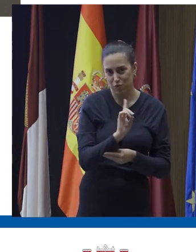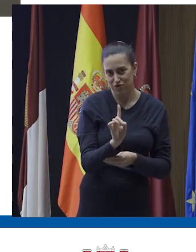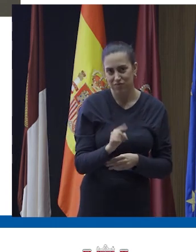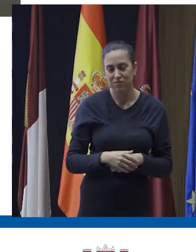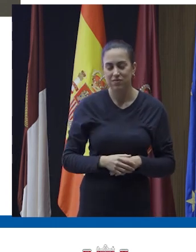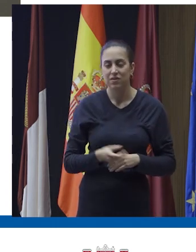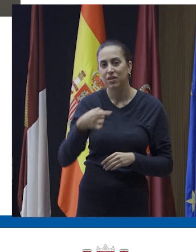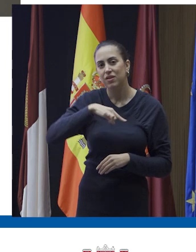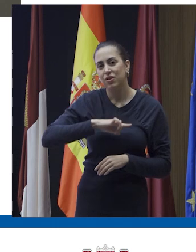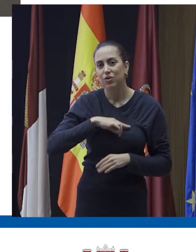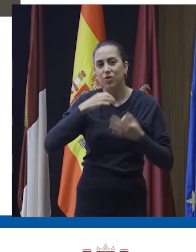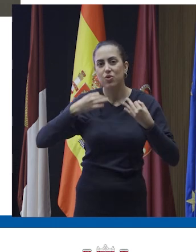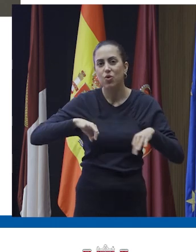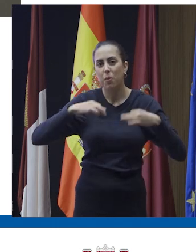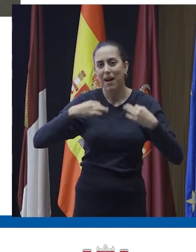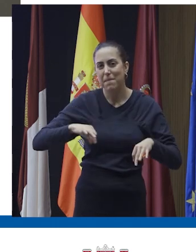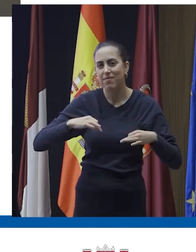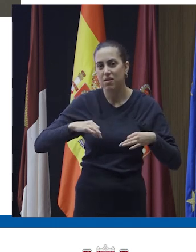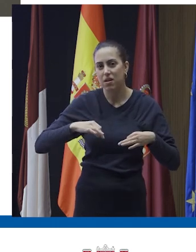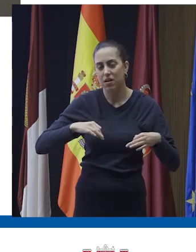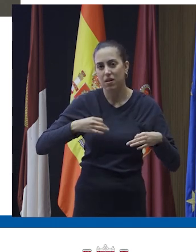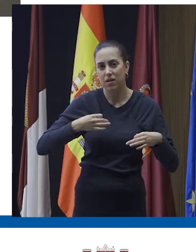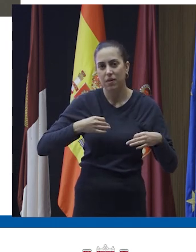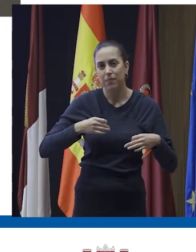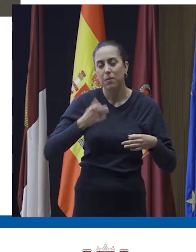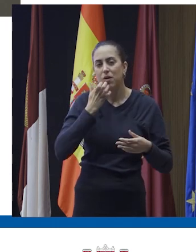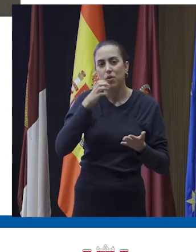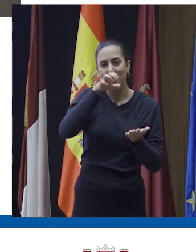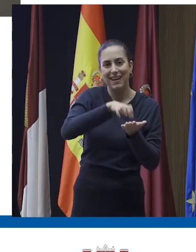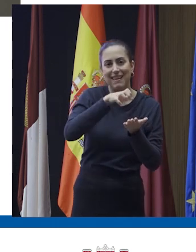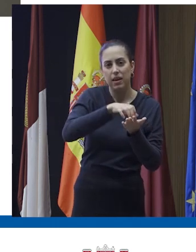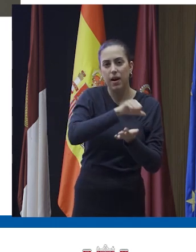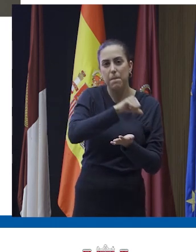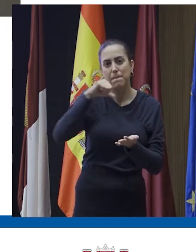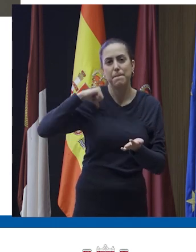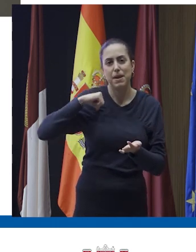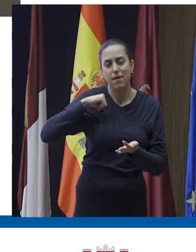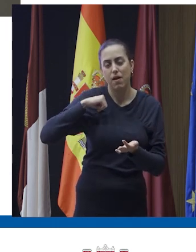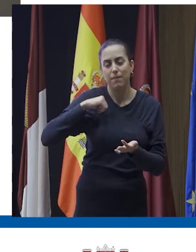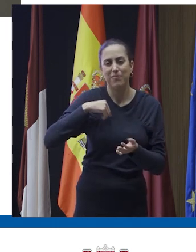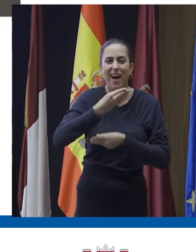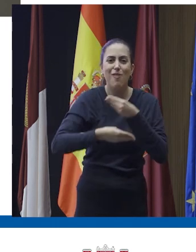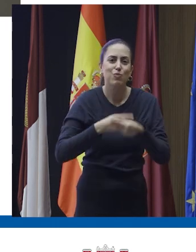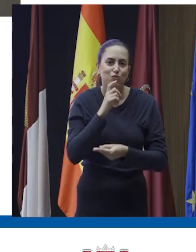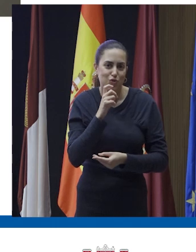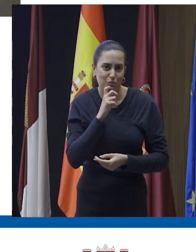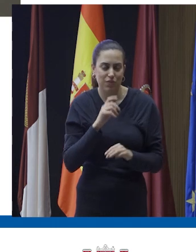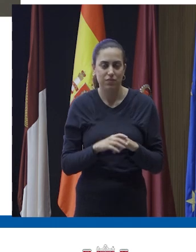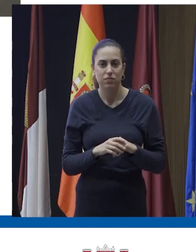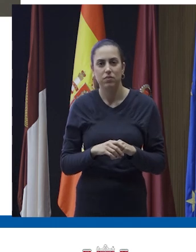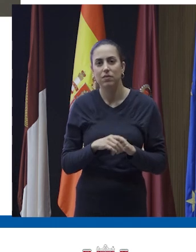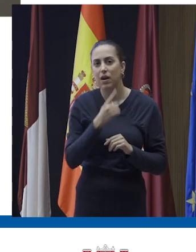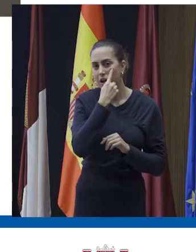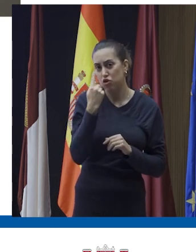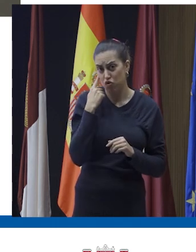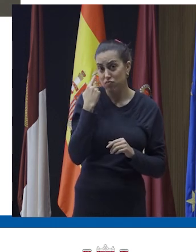se realiza, sobre todo lo que se consulta en las clínicas privadas? Pues habitualmente, en vez de realizar una cirugía